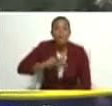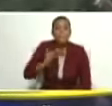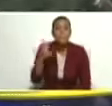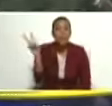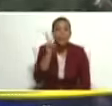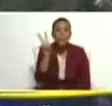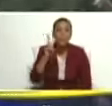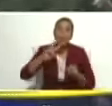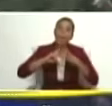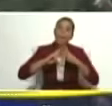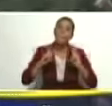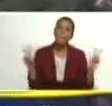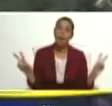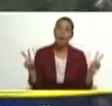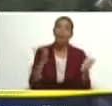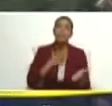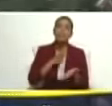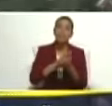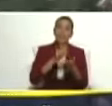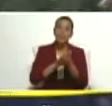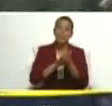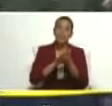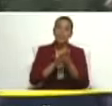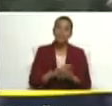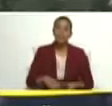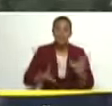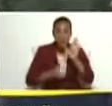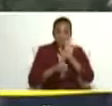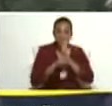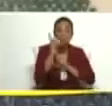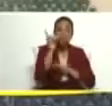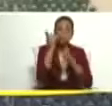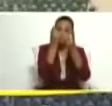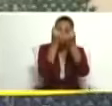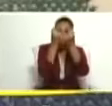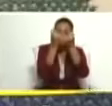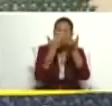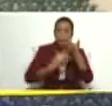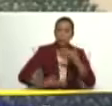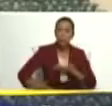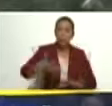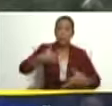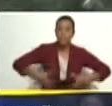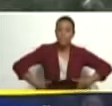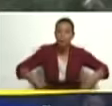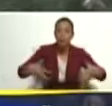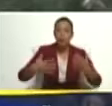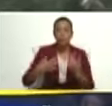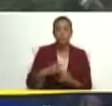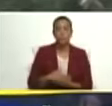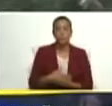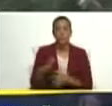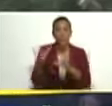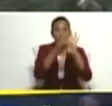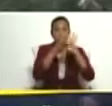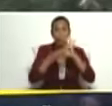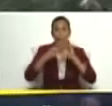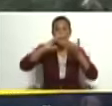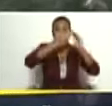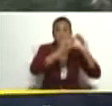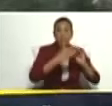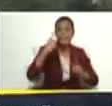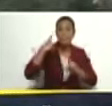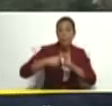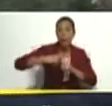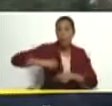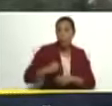es la paz, la estabilidad, el desarrollo y la prosperidad. En unión cívico-militar,